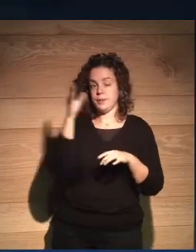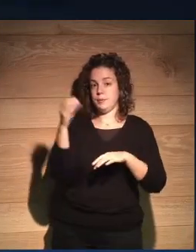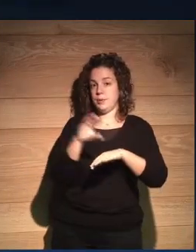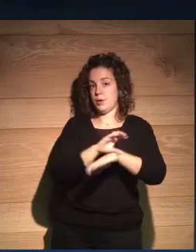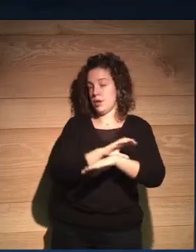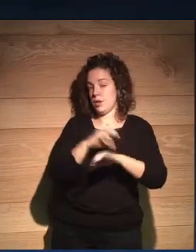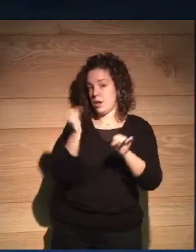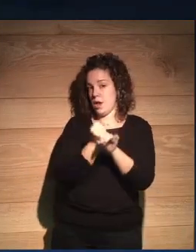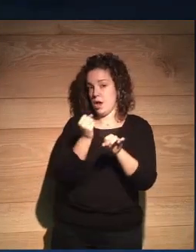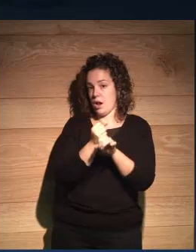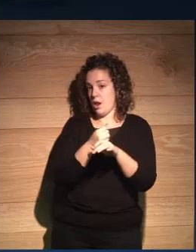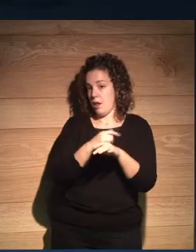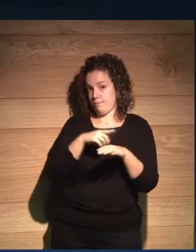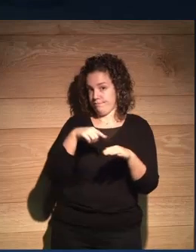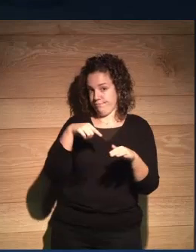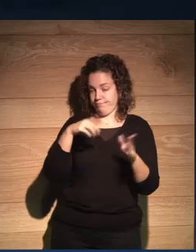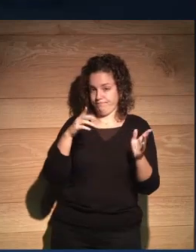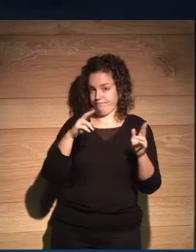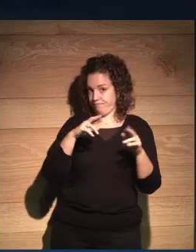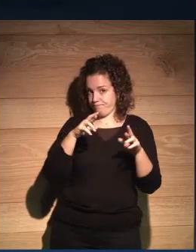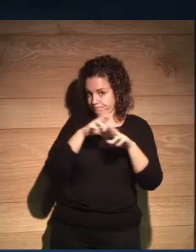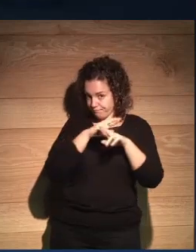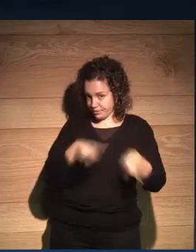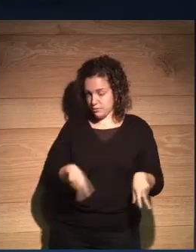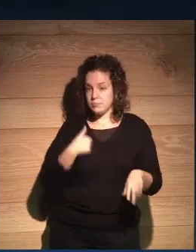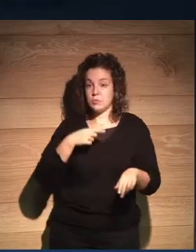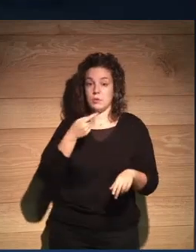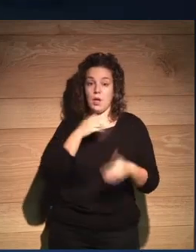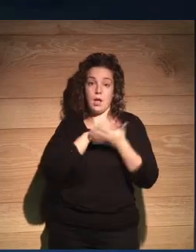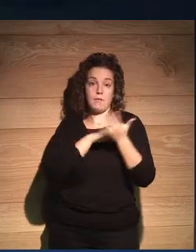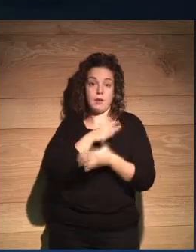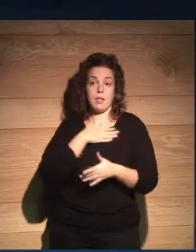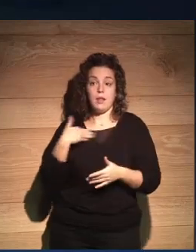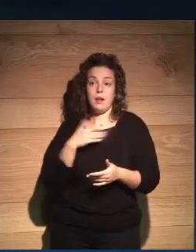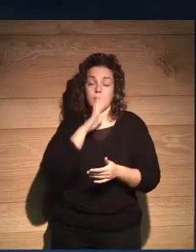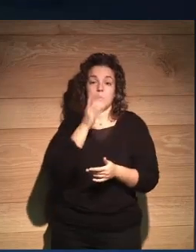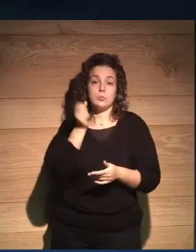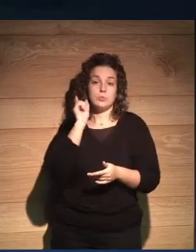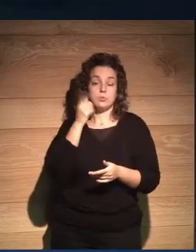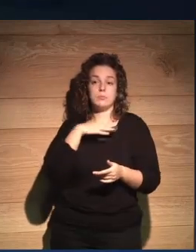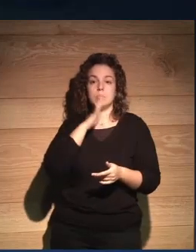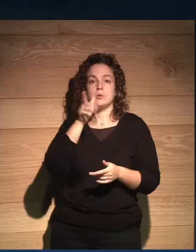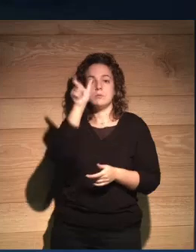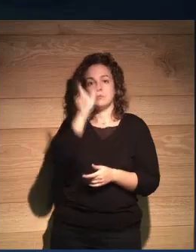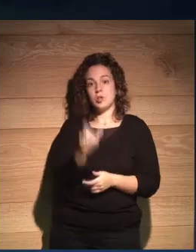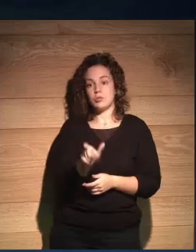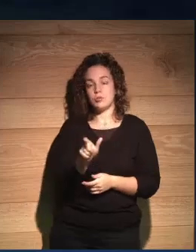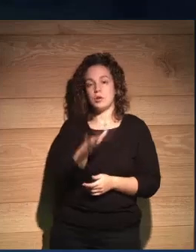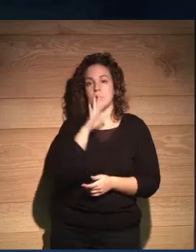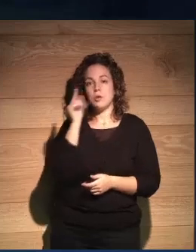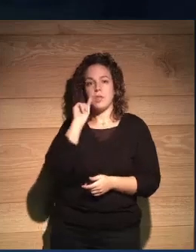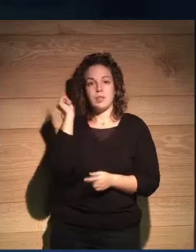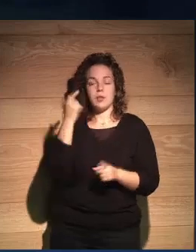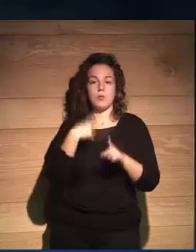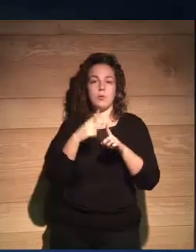se truncó prácticamente. Pero realmente he querido hablar de ella no solamente por el personaje en sí y sus